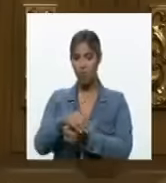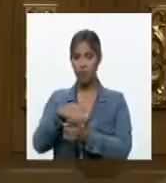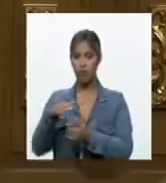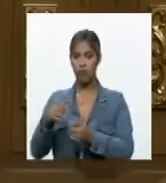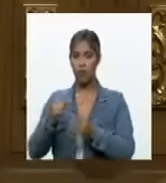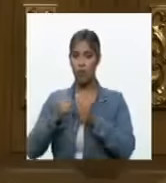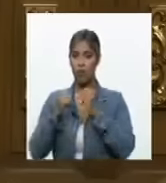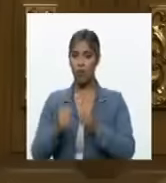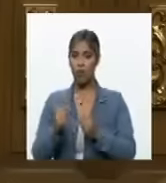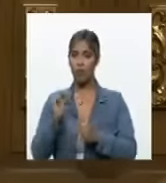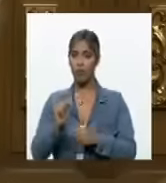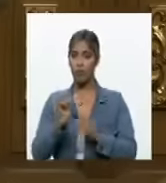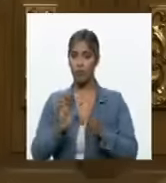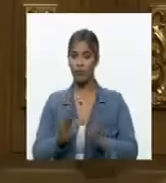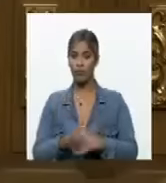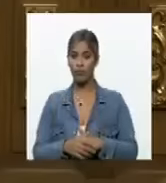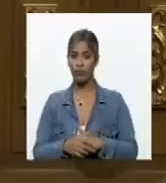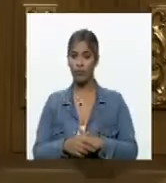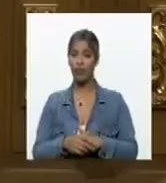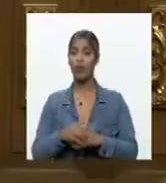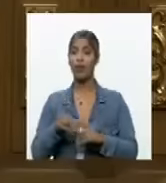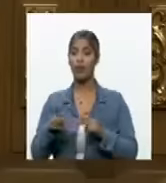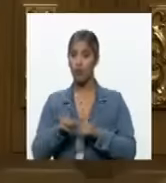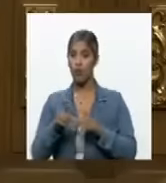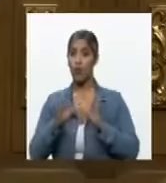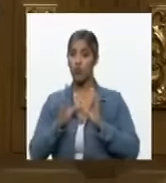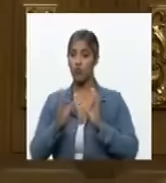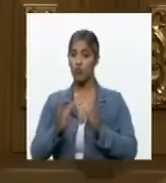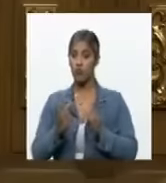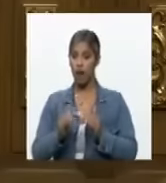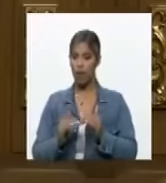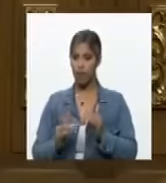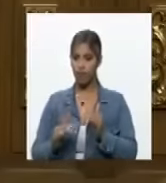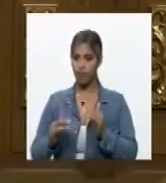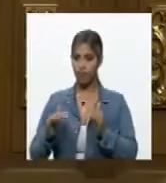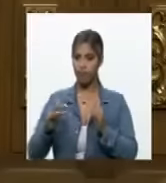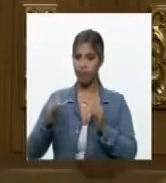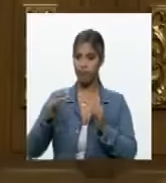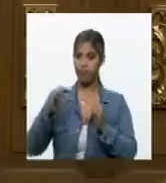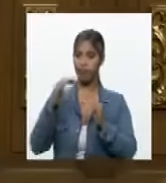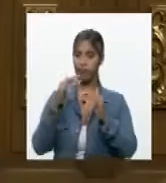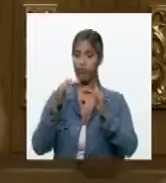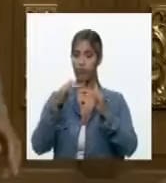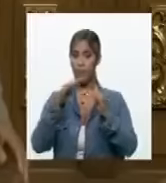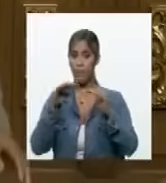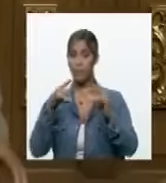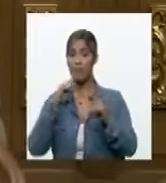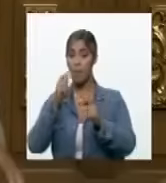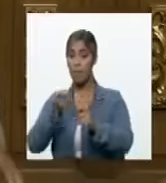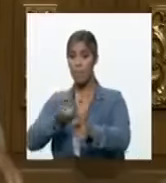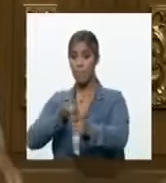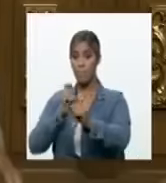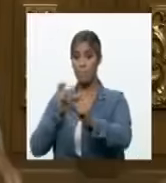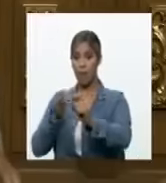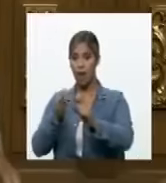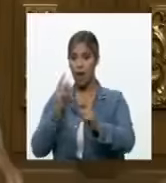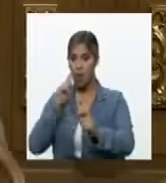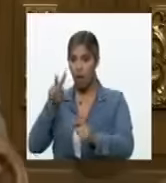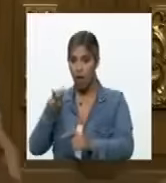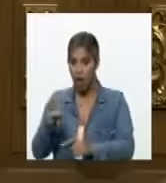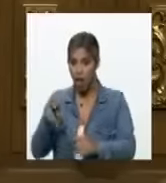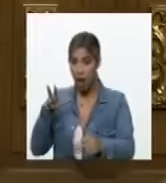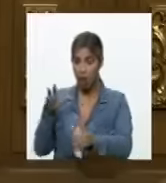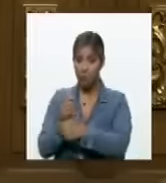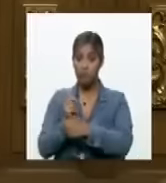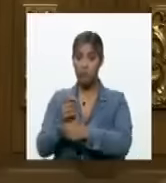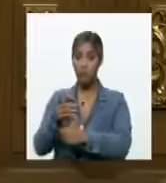era, su cadáver emergió y un pescador lo